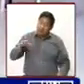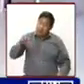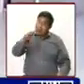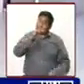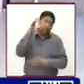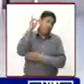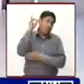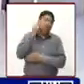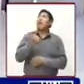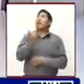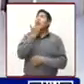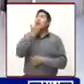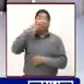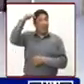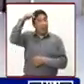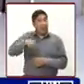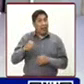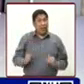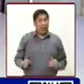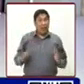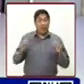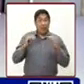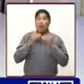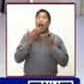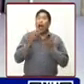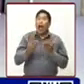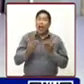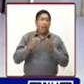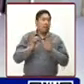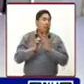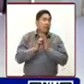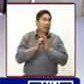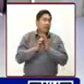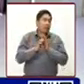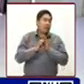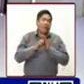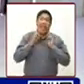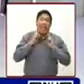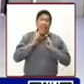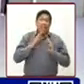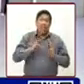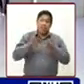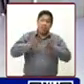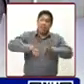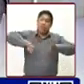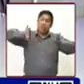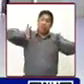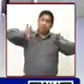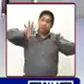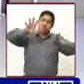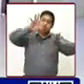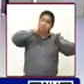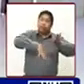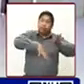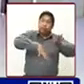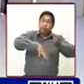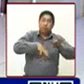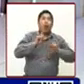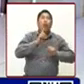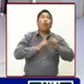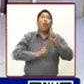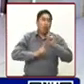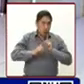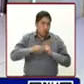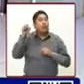ha sucedido la sede de gobierno porque ha existido algunos destrozos incluso la caída de plataformas de muros Héctor Uriarte está en plena unidad